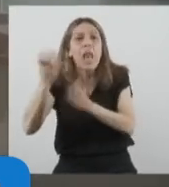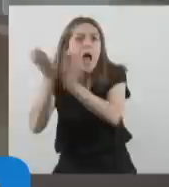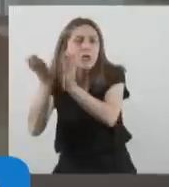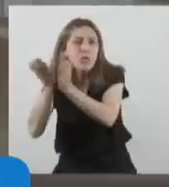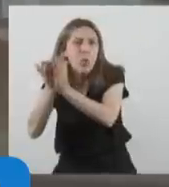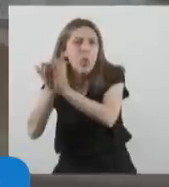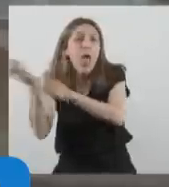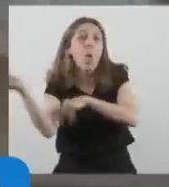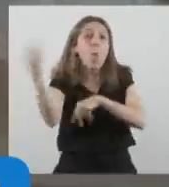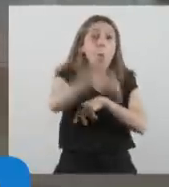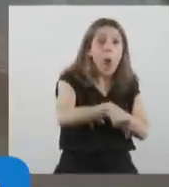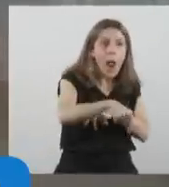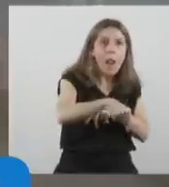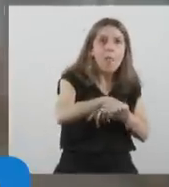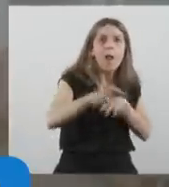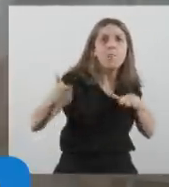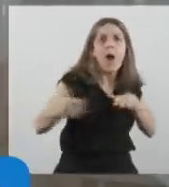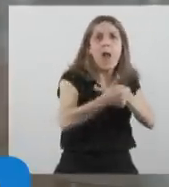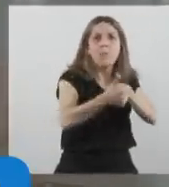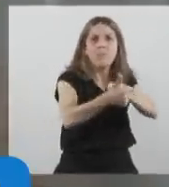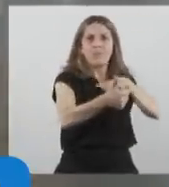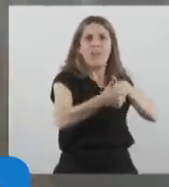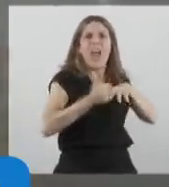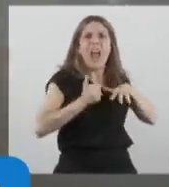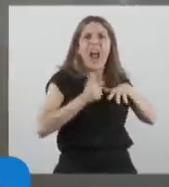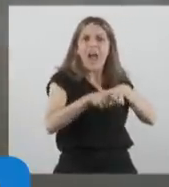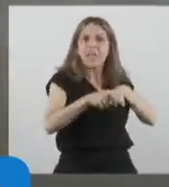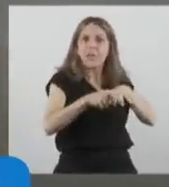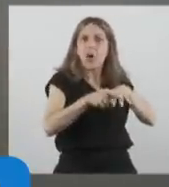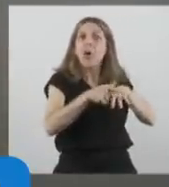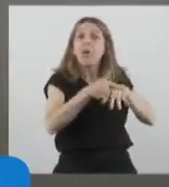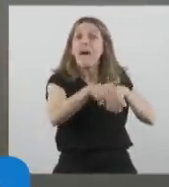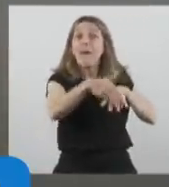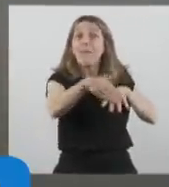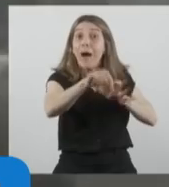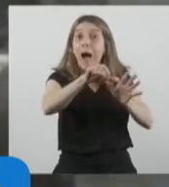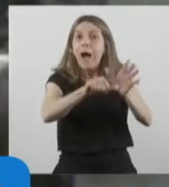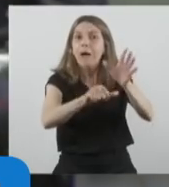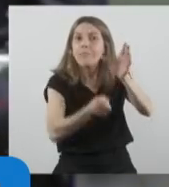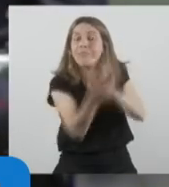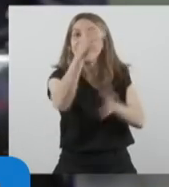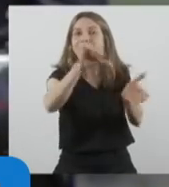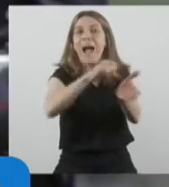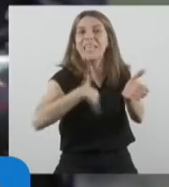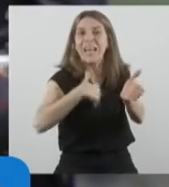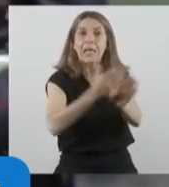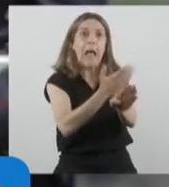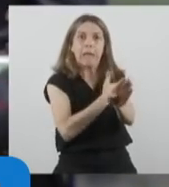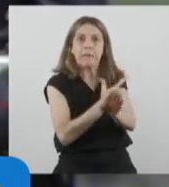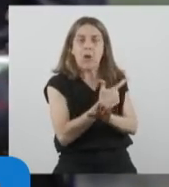a servir a un ejército de una nación que todavía no lo era y quería hacerlo y fundó